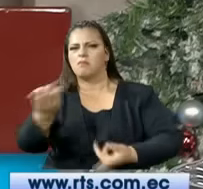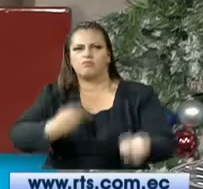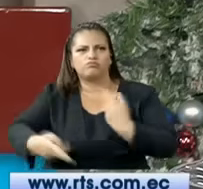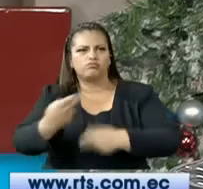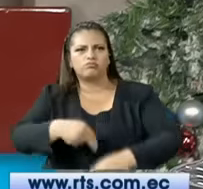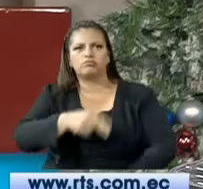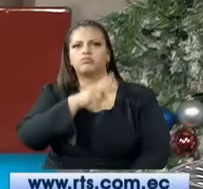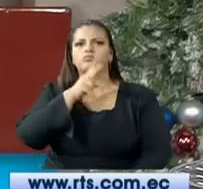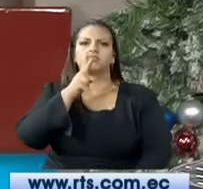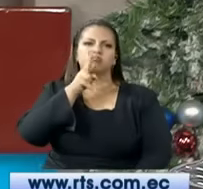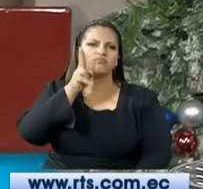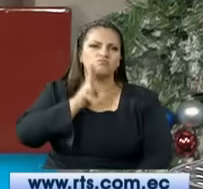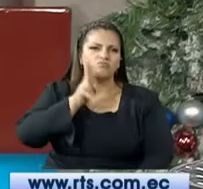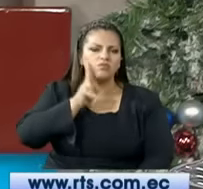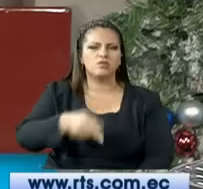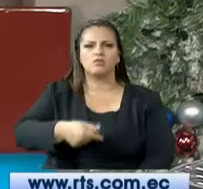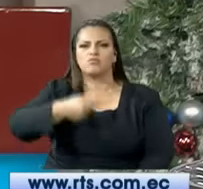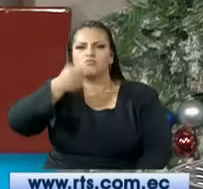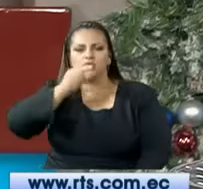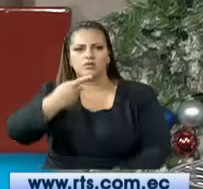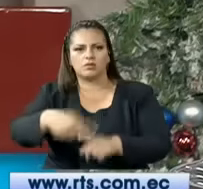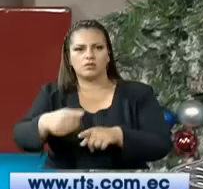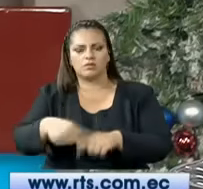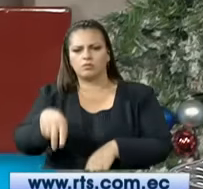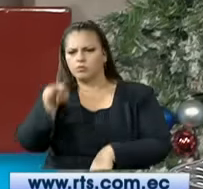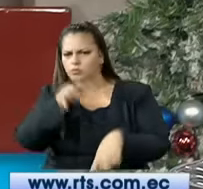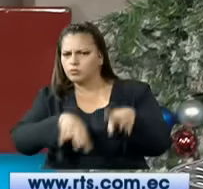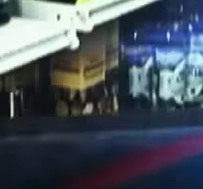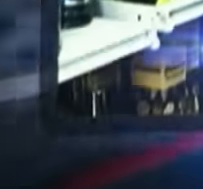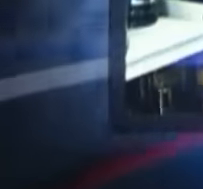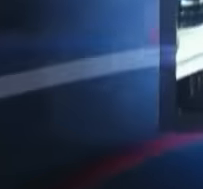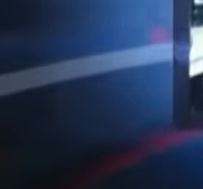el etiquetado fiscal. Veamos.